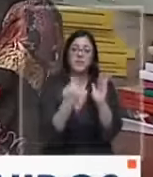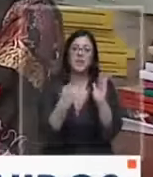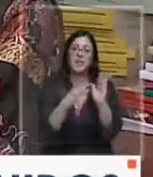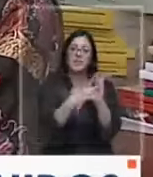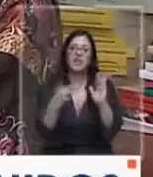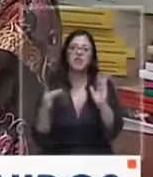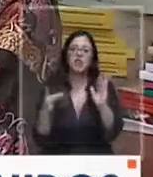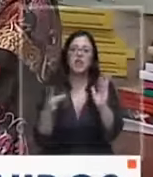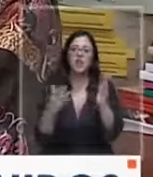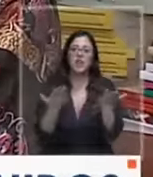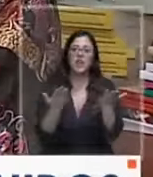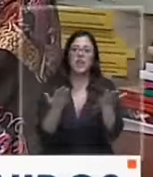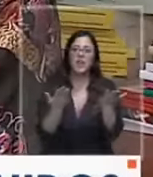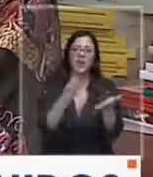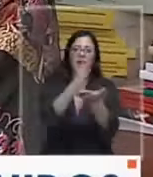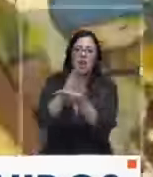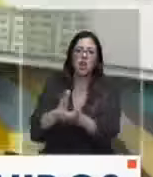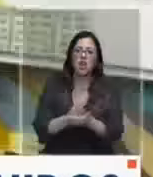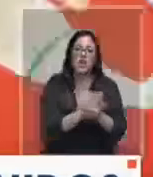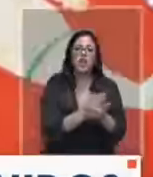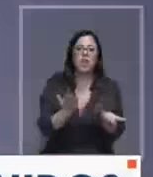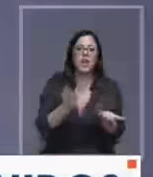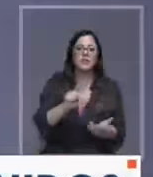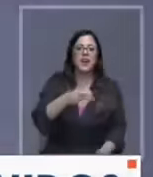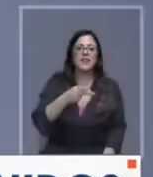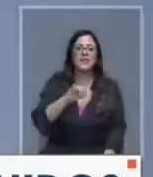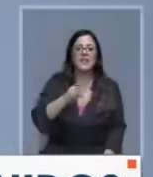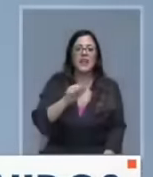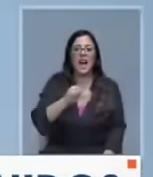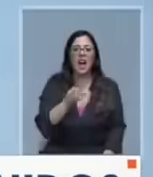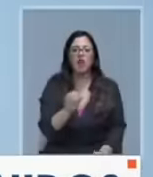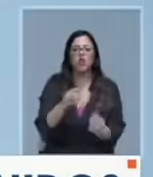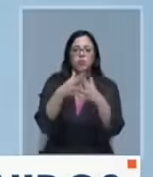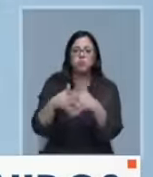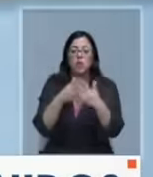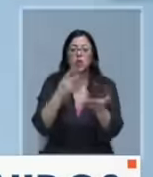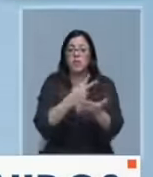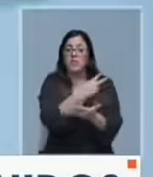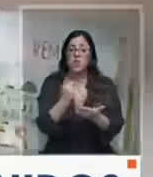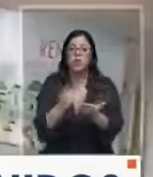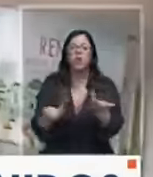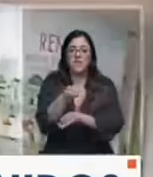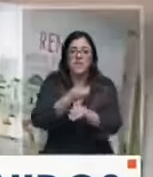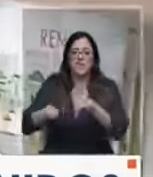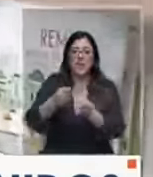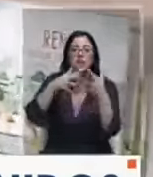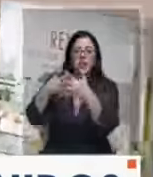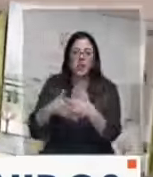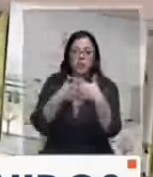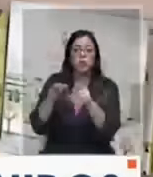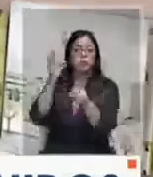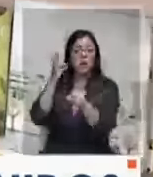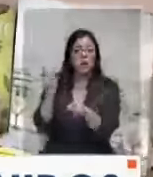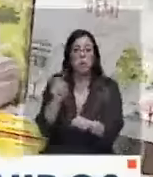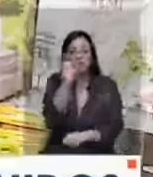en los establecimientos escolares para todo Chicago en 2021 fue la primera vez que exportaron libros a este país ella no los buscó